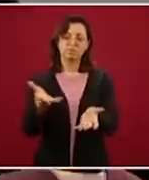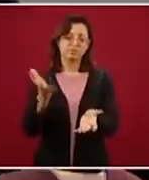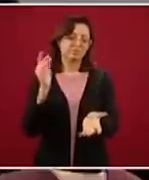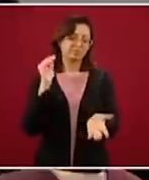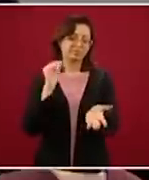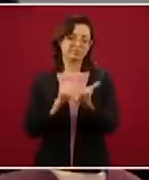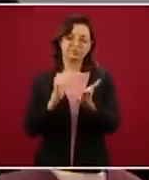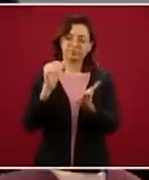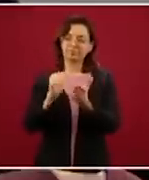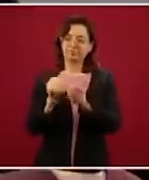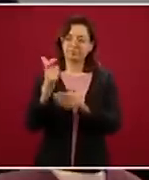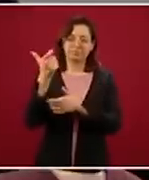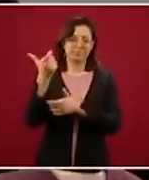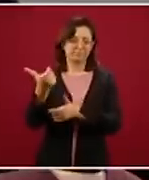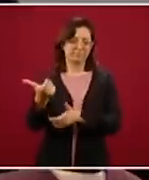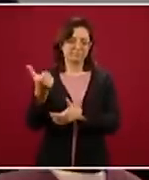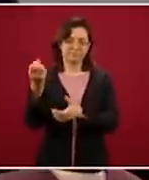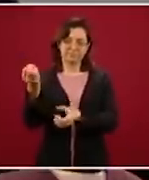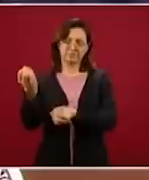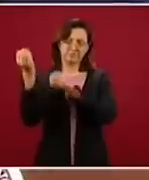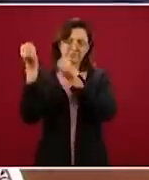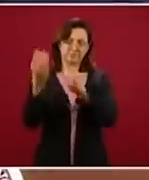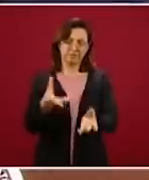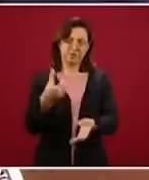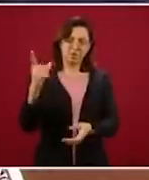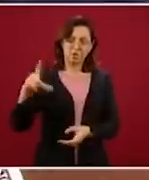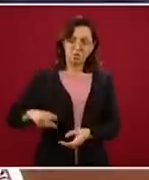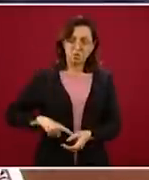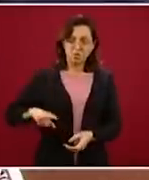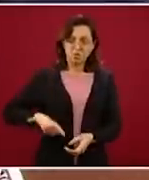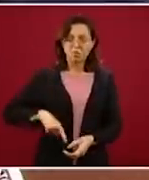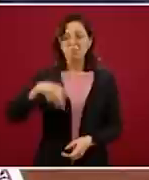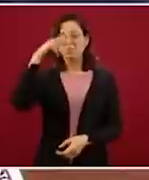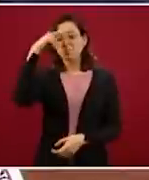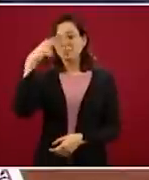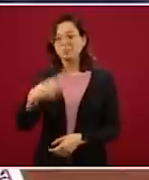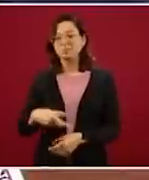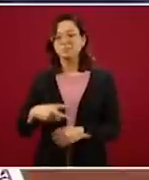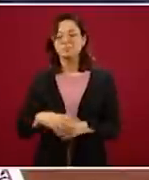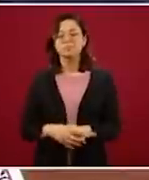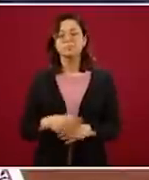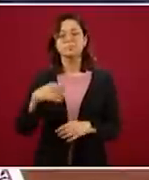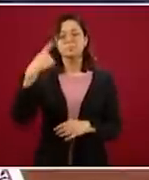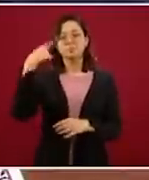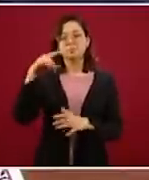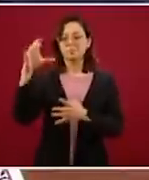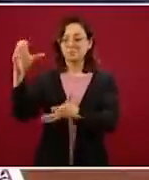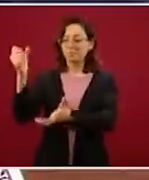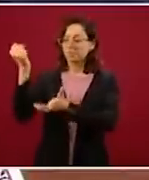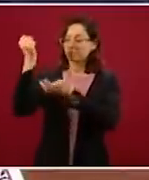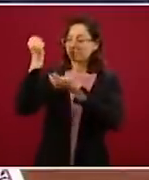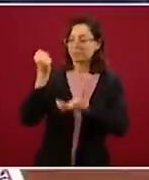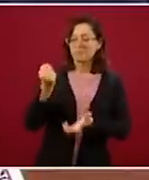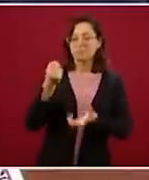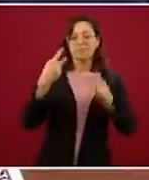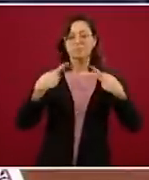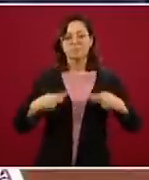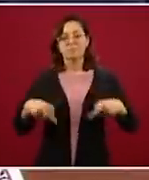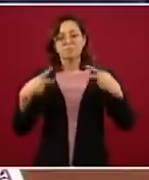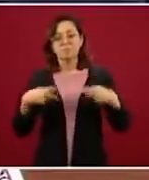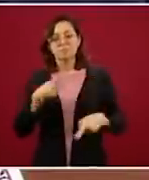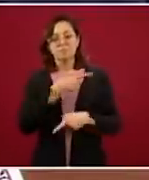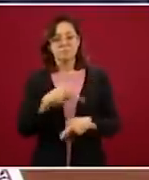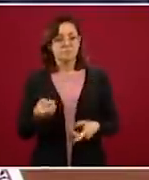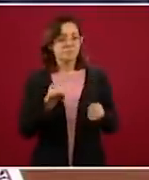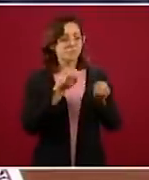miles de millones de pesos al gobierno nuestro para que lo entregáramos a gente